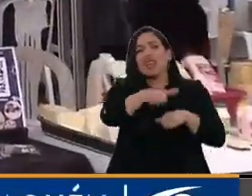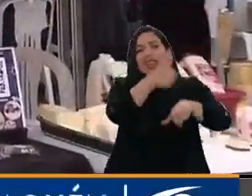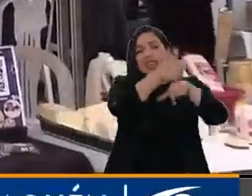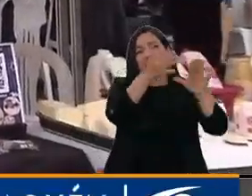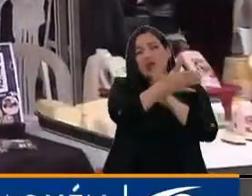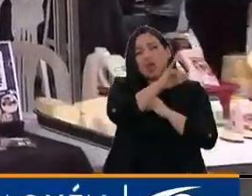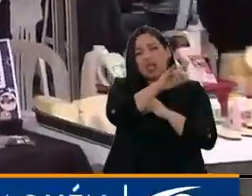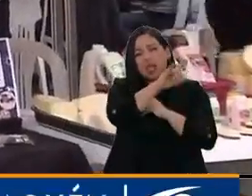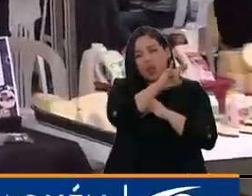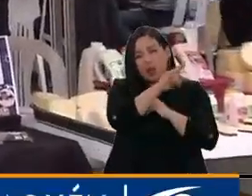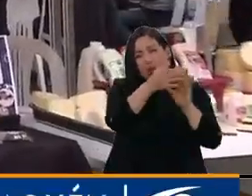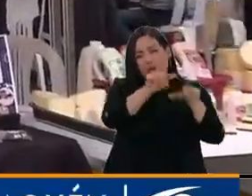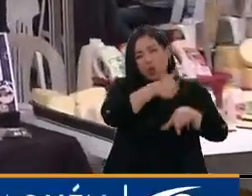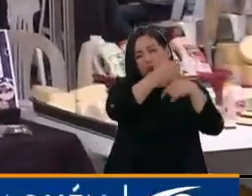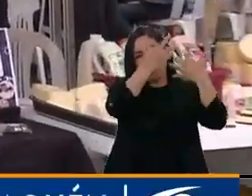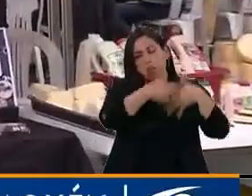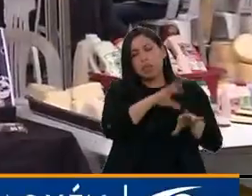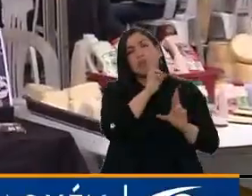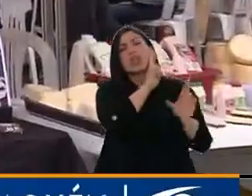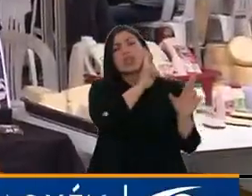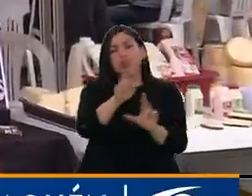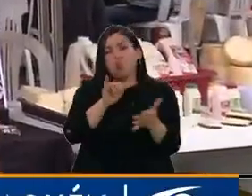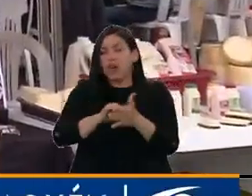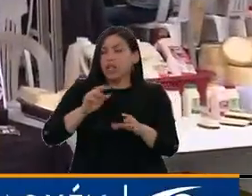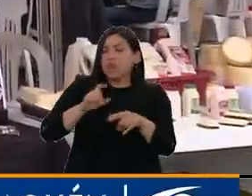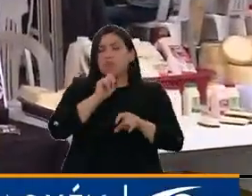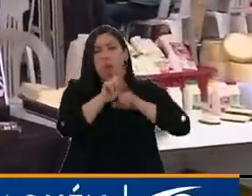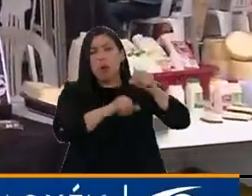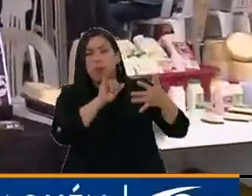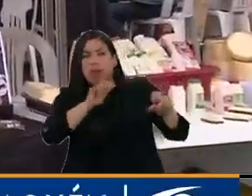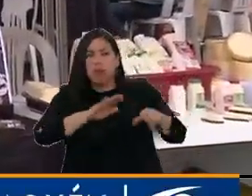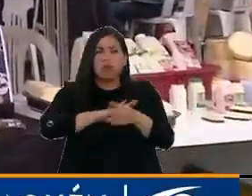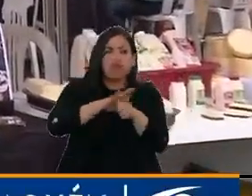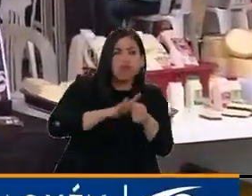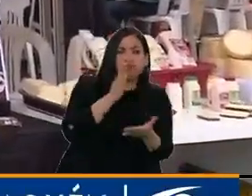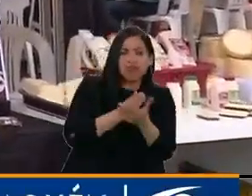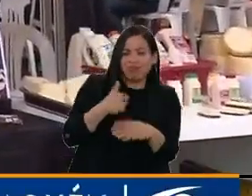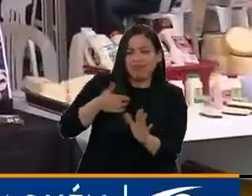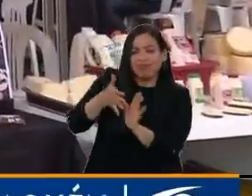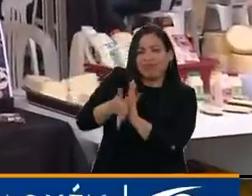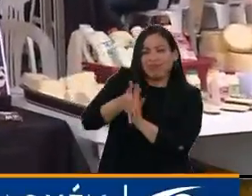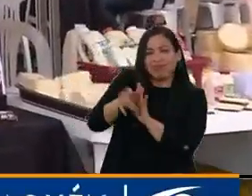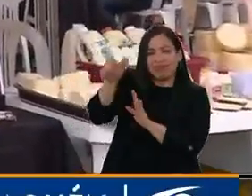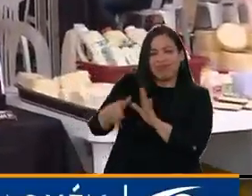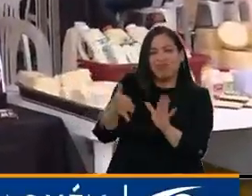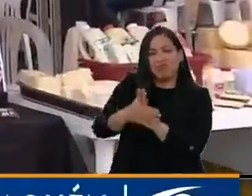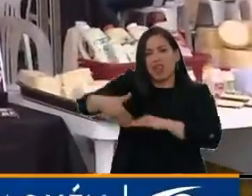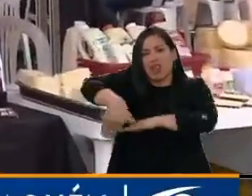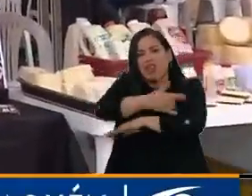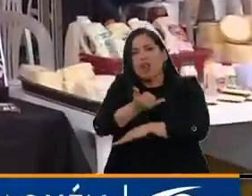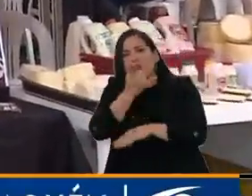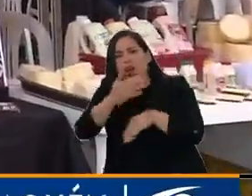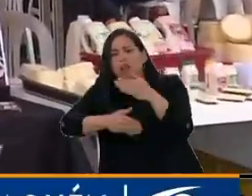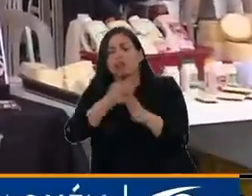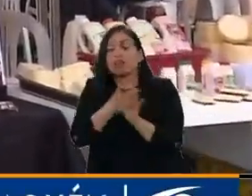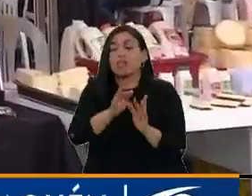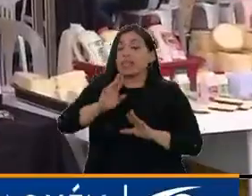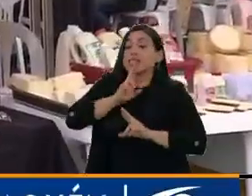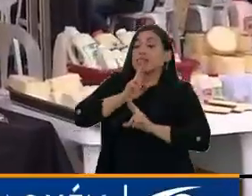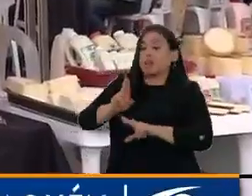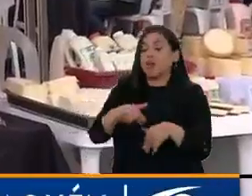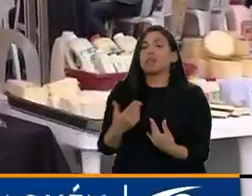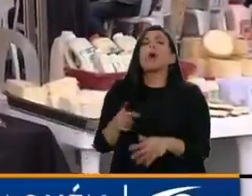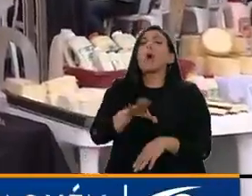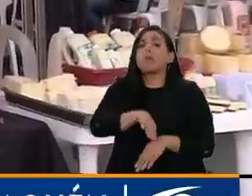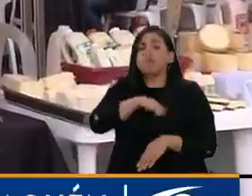director del IDU, quien respondió sobre todos los cuestionamientos planteados en el anterior informe de nuestra compañera Luisa Polo. Dijo que los recursos